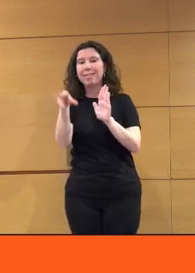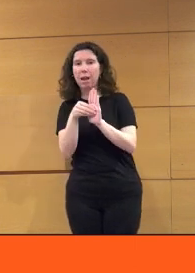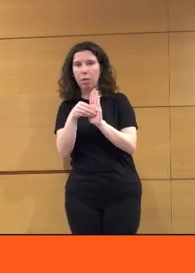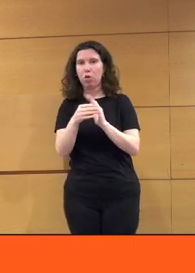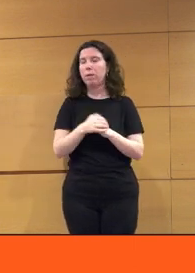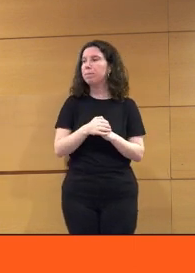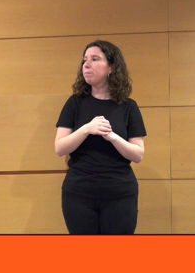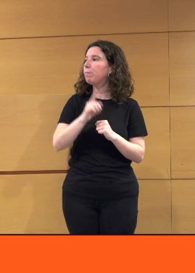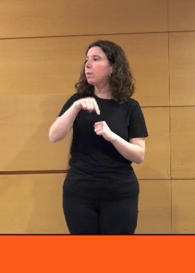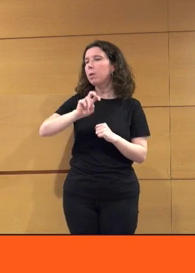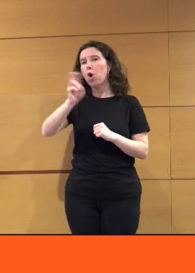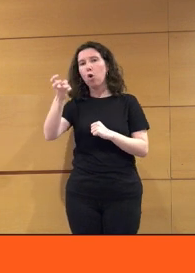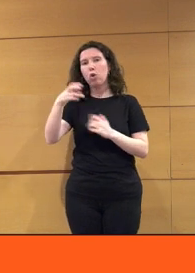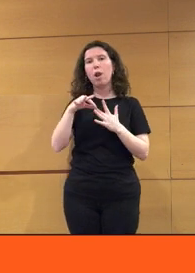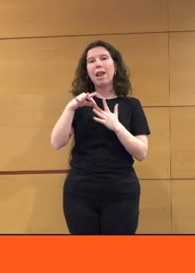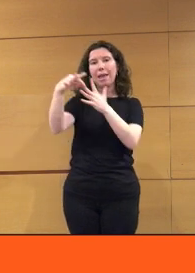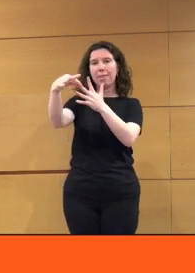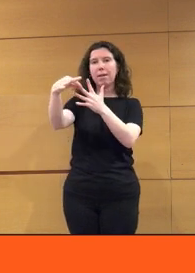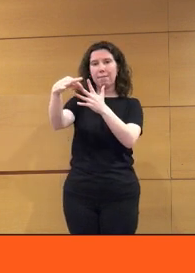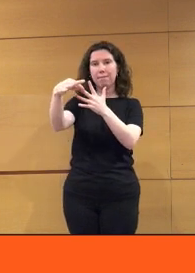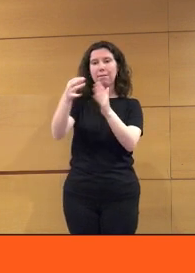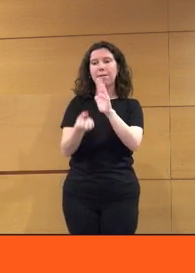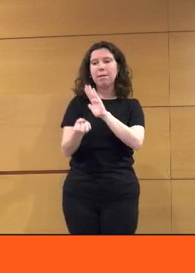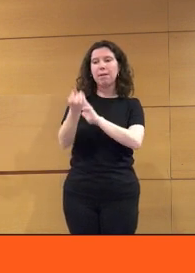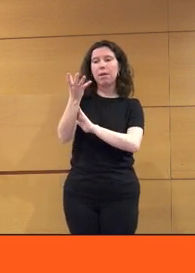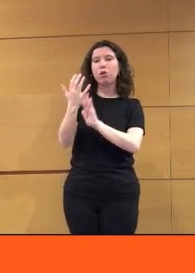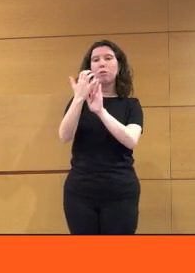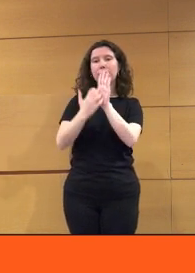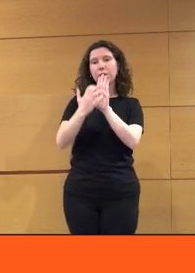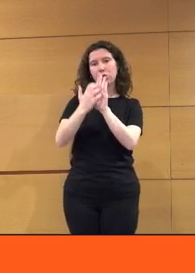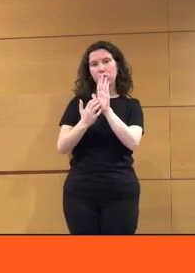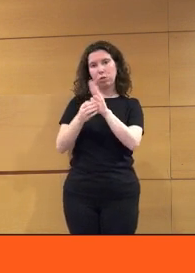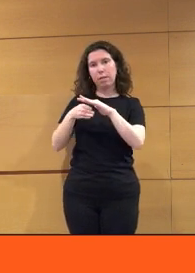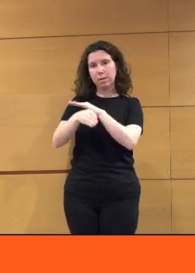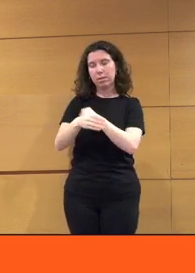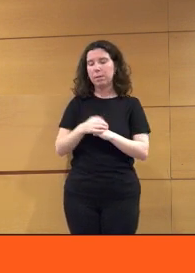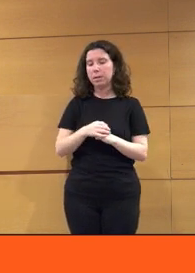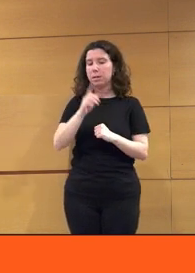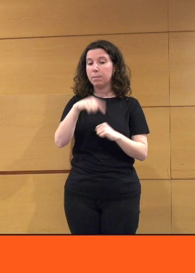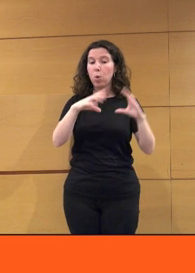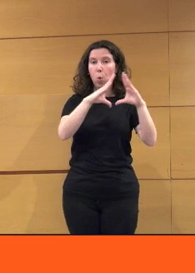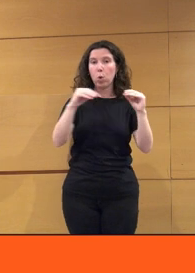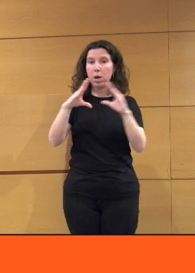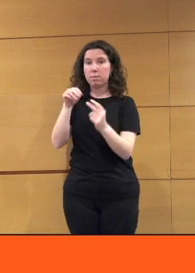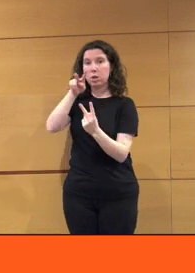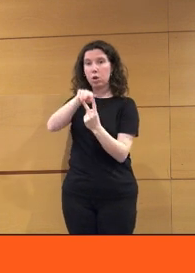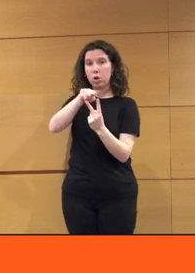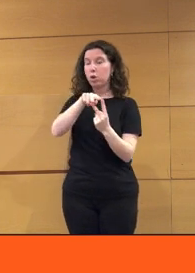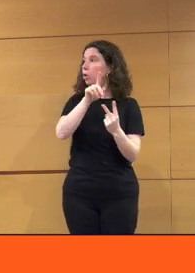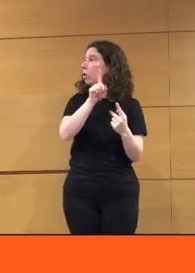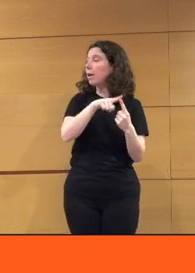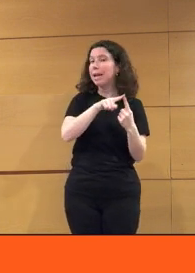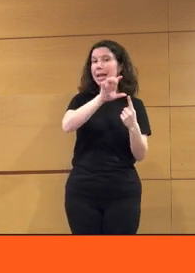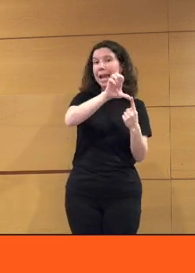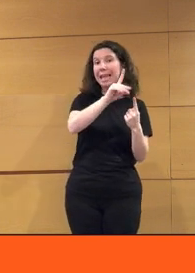que es el líder en creación de textos accesibles y dos universidades, la Universidad de Leeds y la Universidad